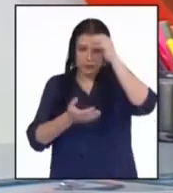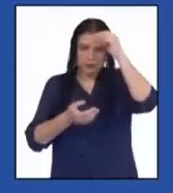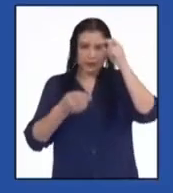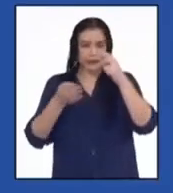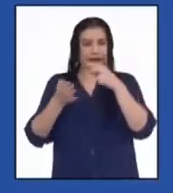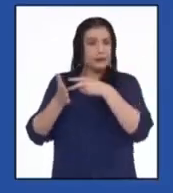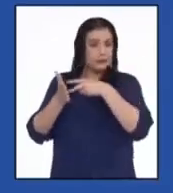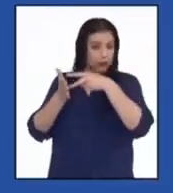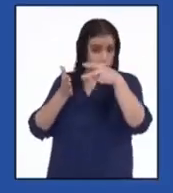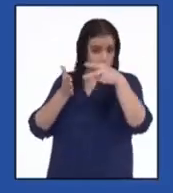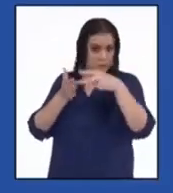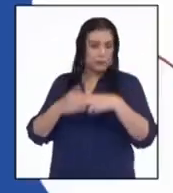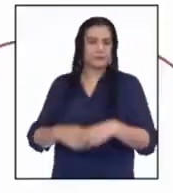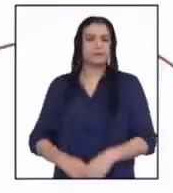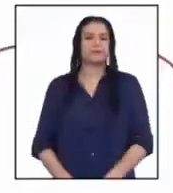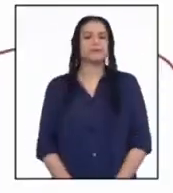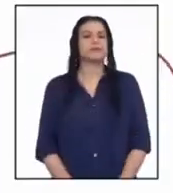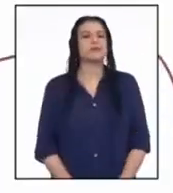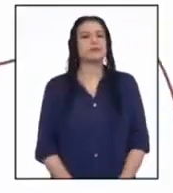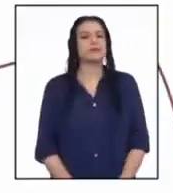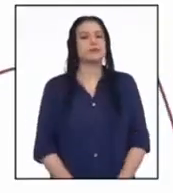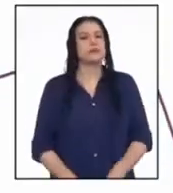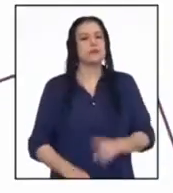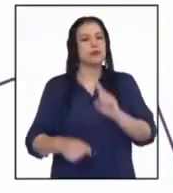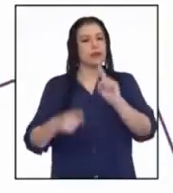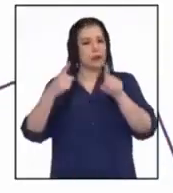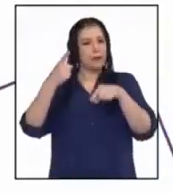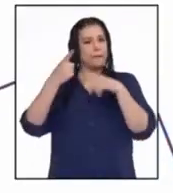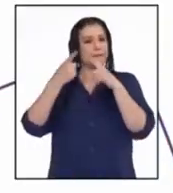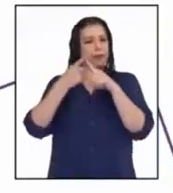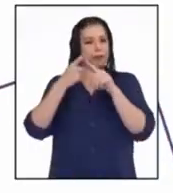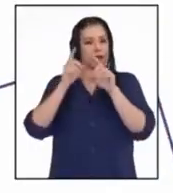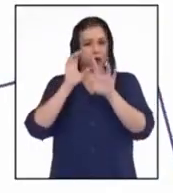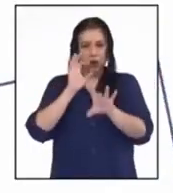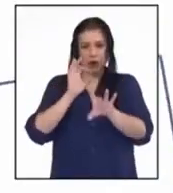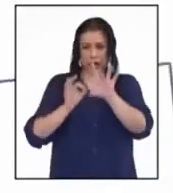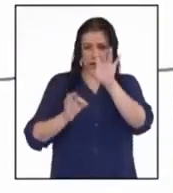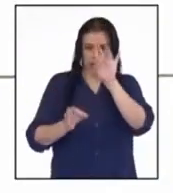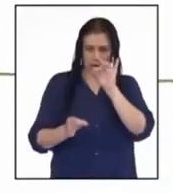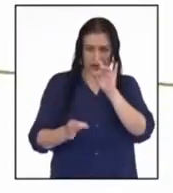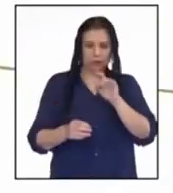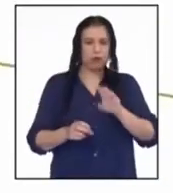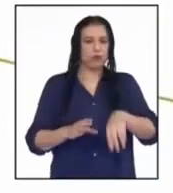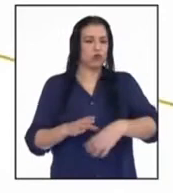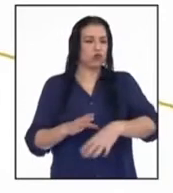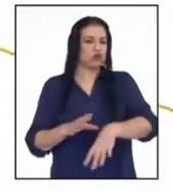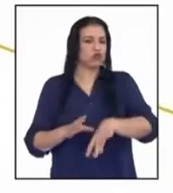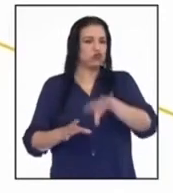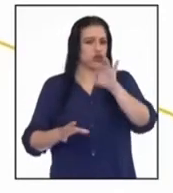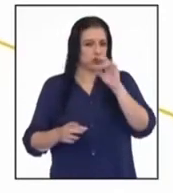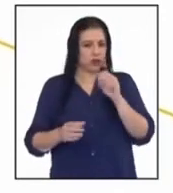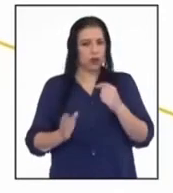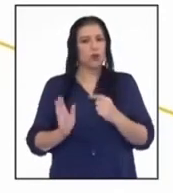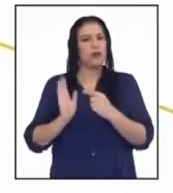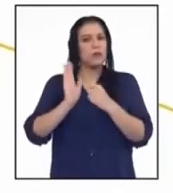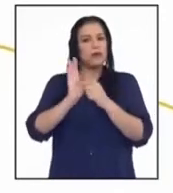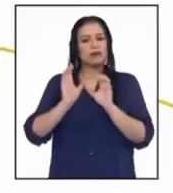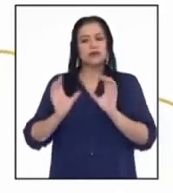2 semanas. Primero, elegimos por medio de un sorteo